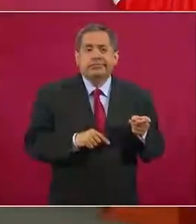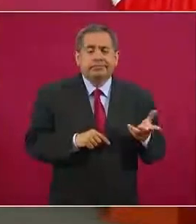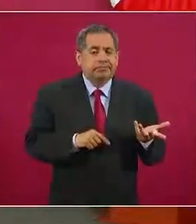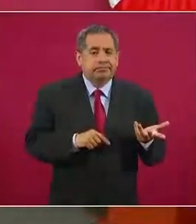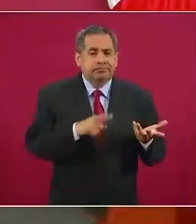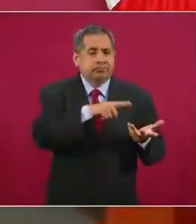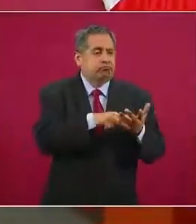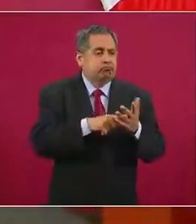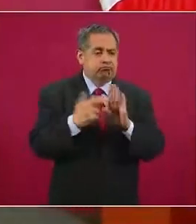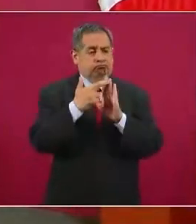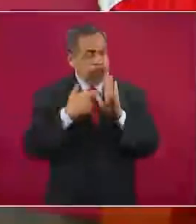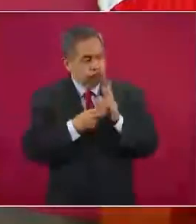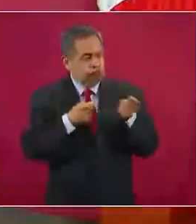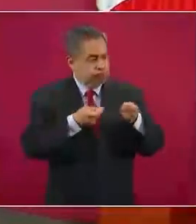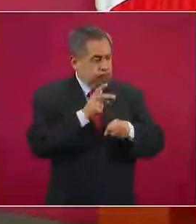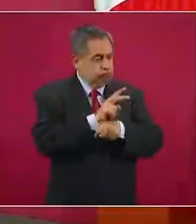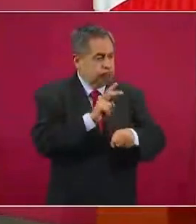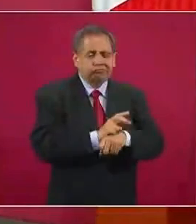regulación.